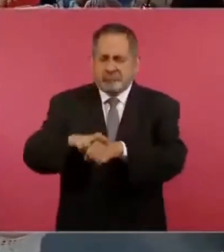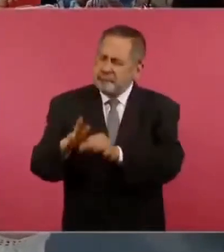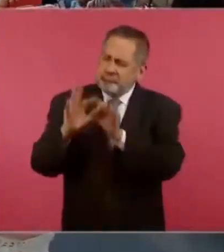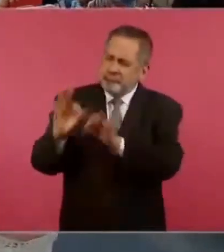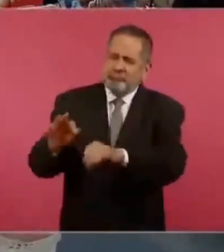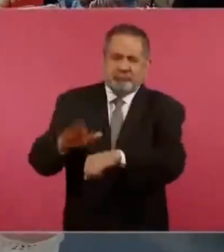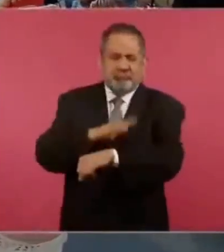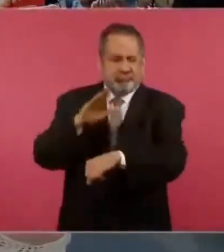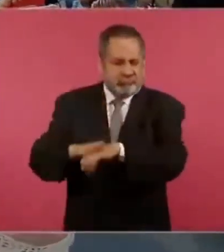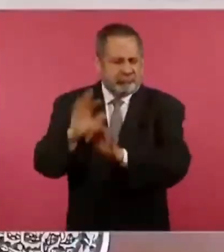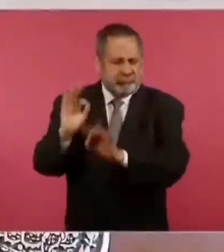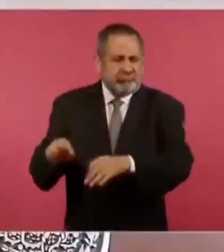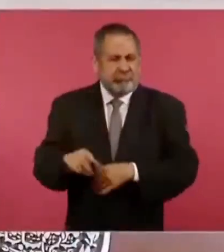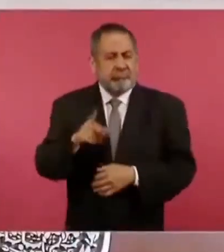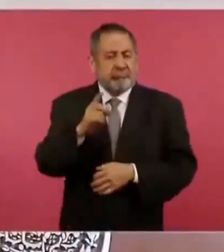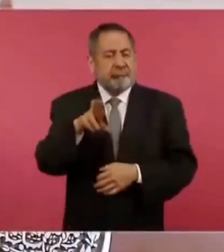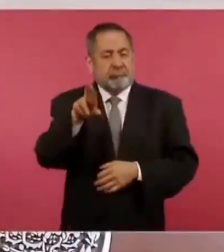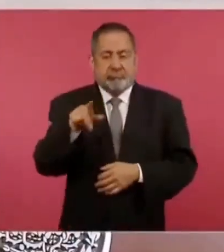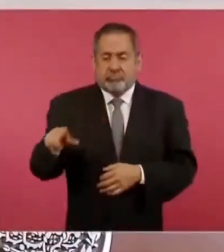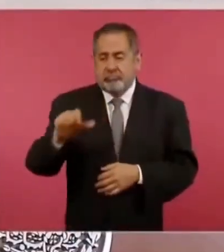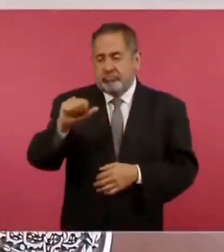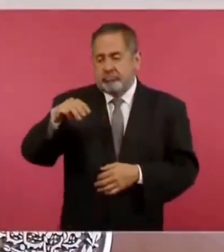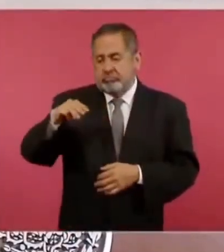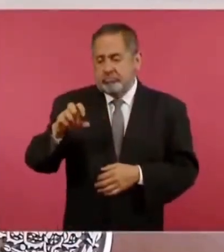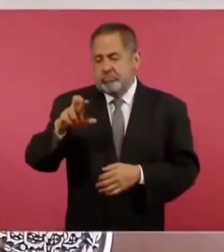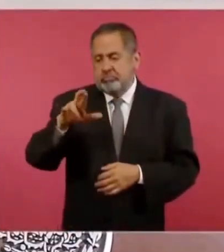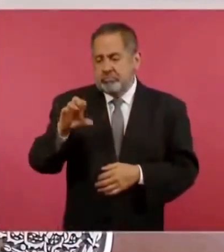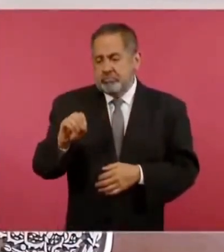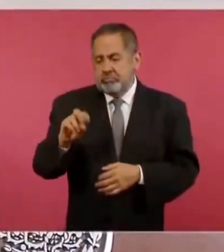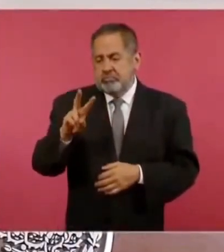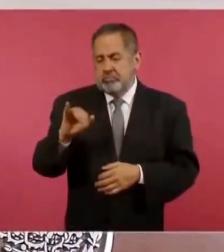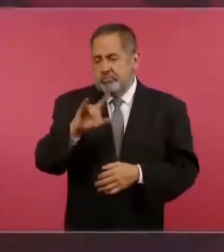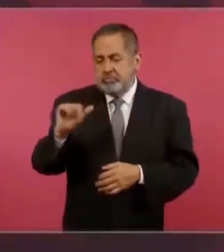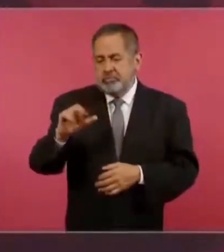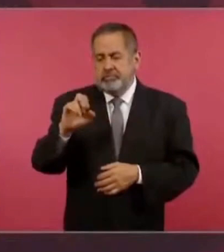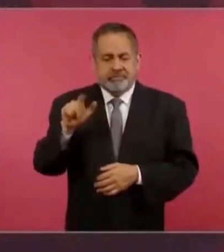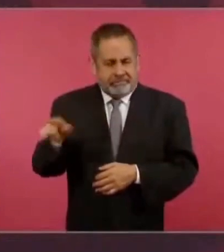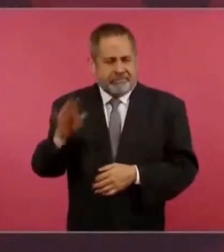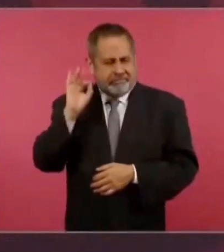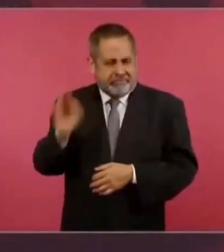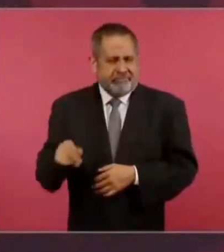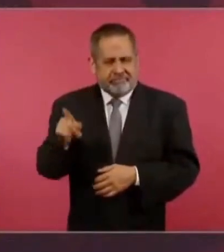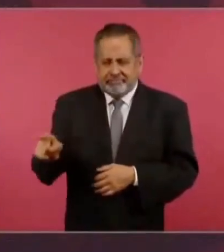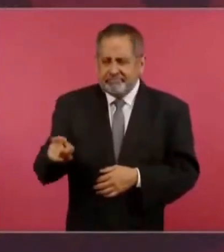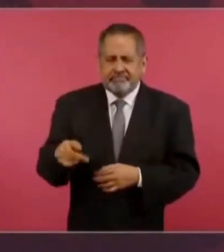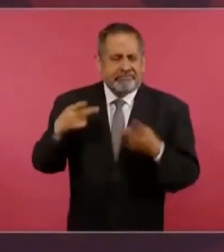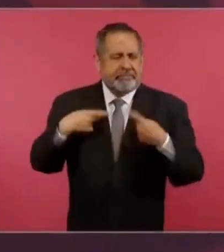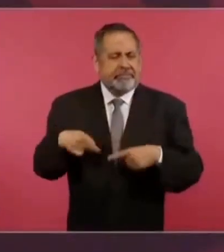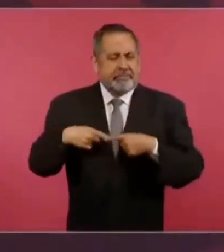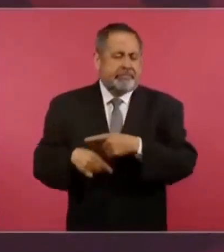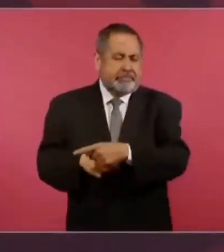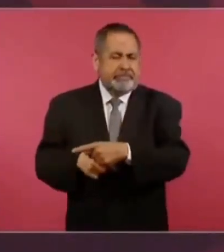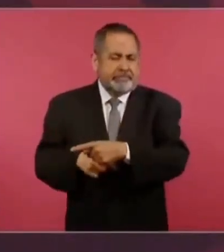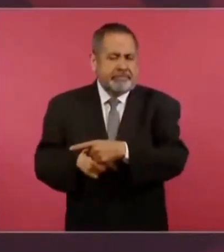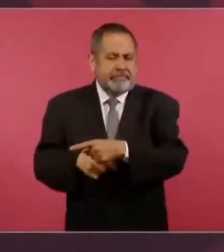el doctor Américo Villarreal es un hombre